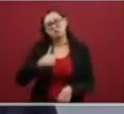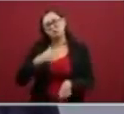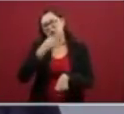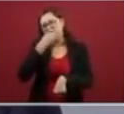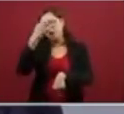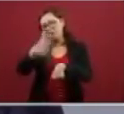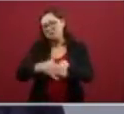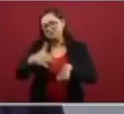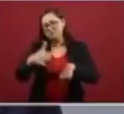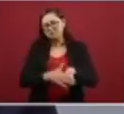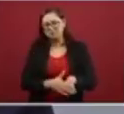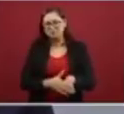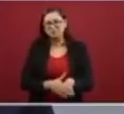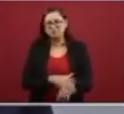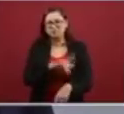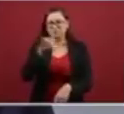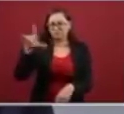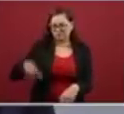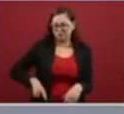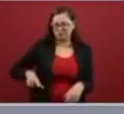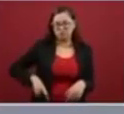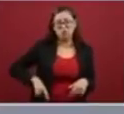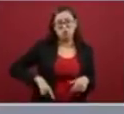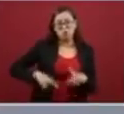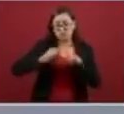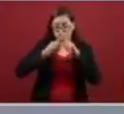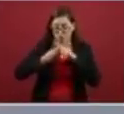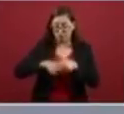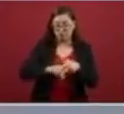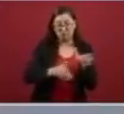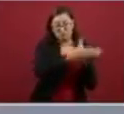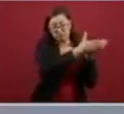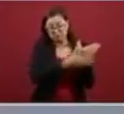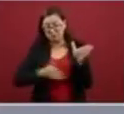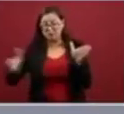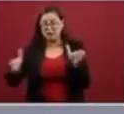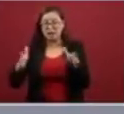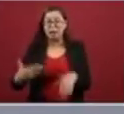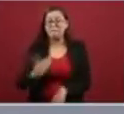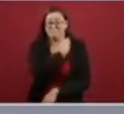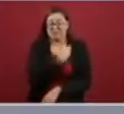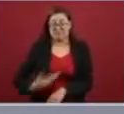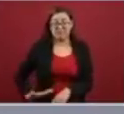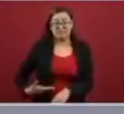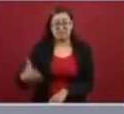corrupción desde la presidencia de la República.